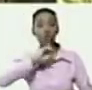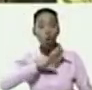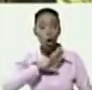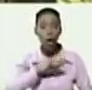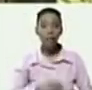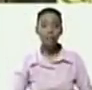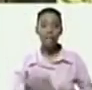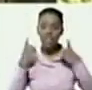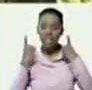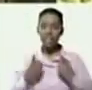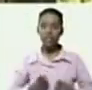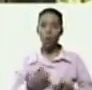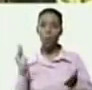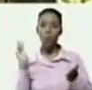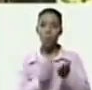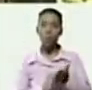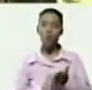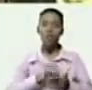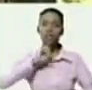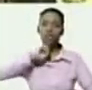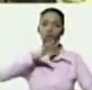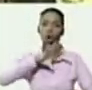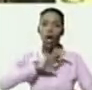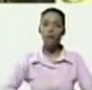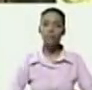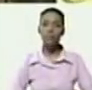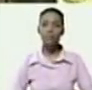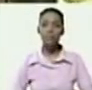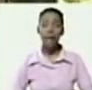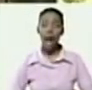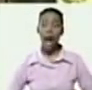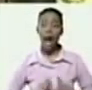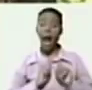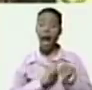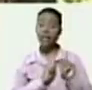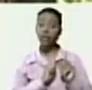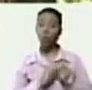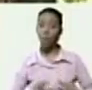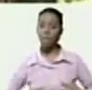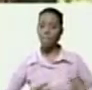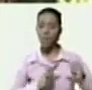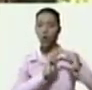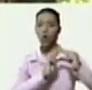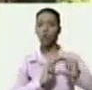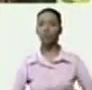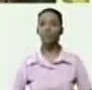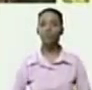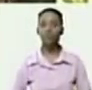decidieron marcar con un hito donde ellos se encontraron.